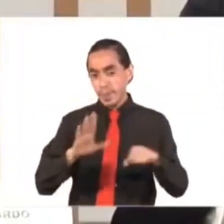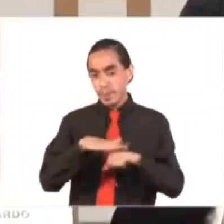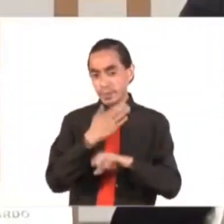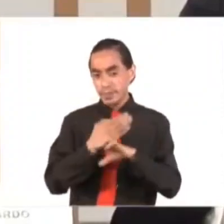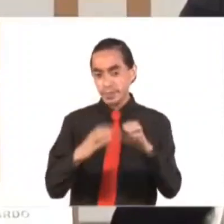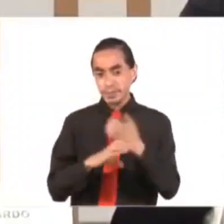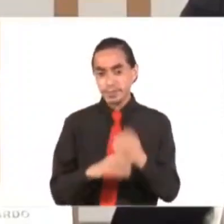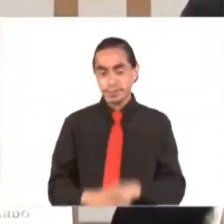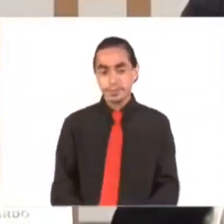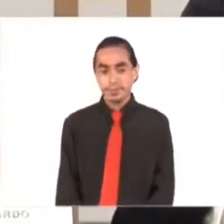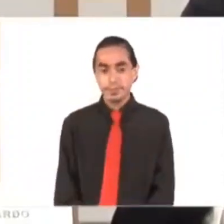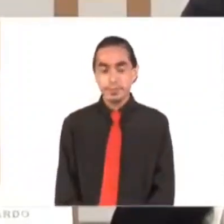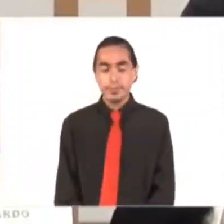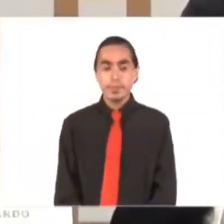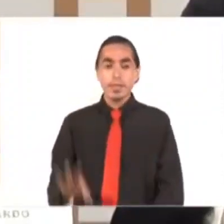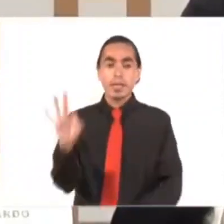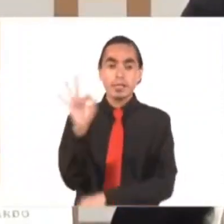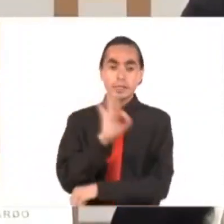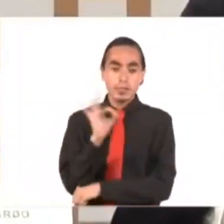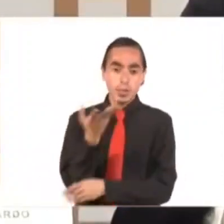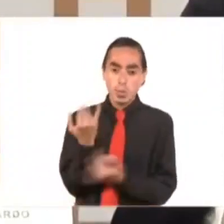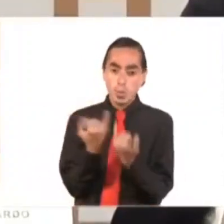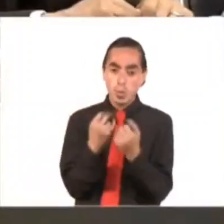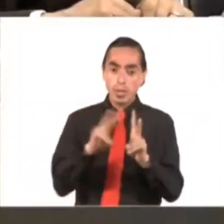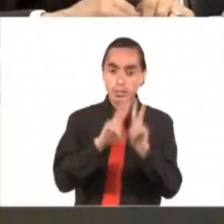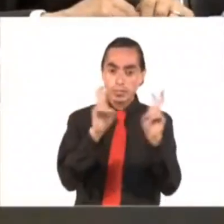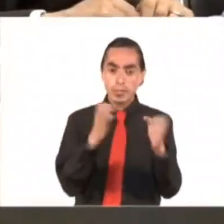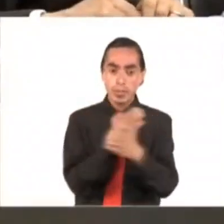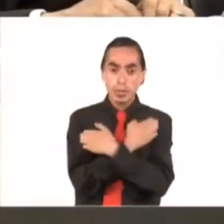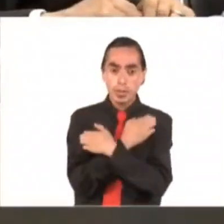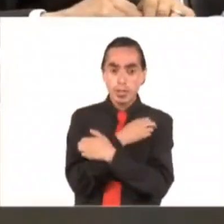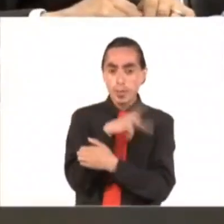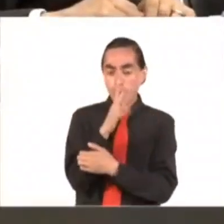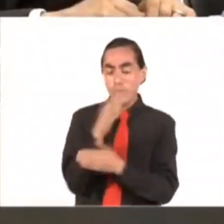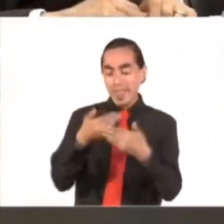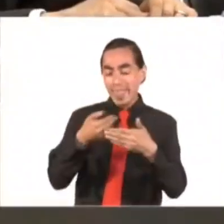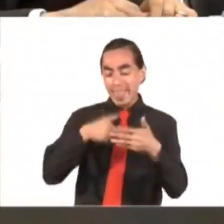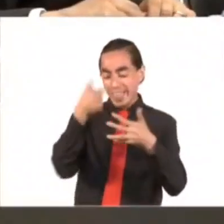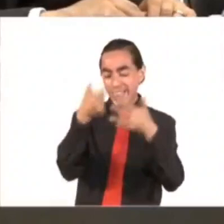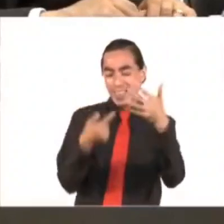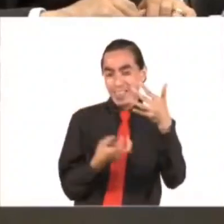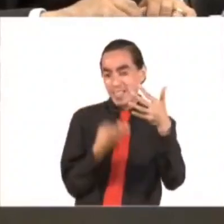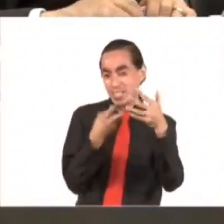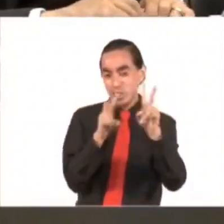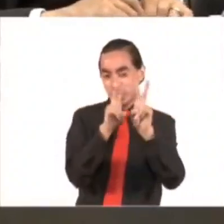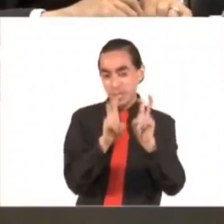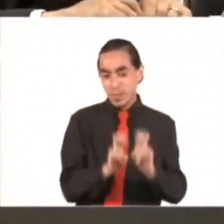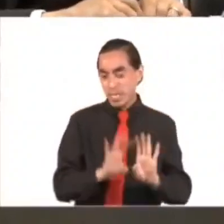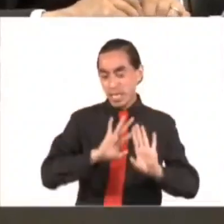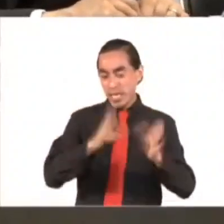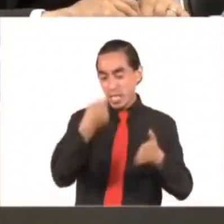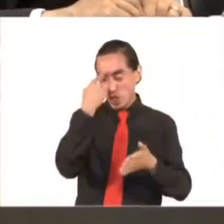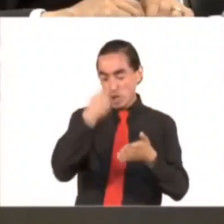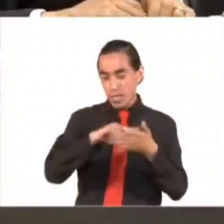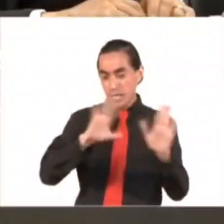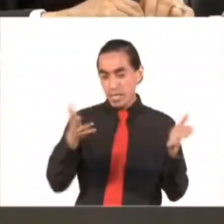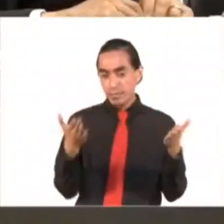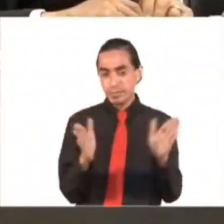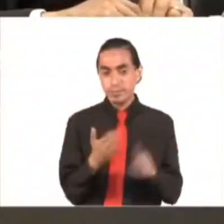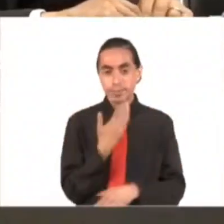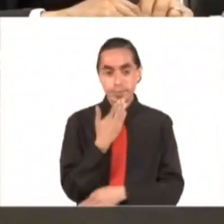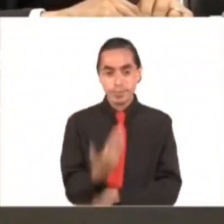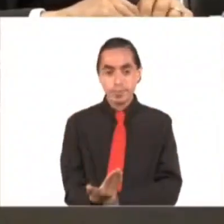viene. Pudiera ser también el tema educativo, pero creo que con estos temas pudiera ser suficiente y obviamente pues